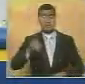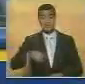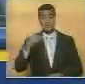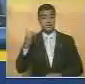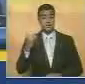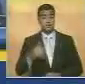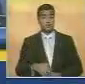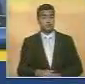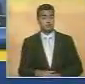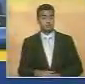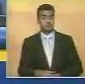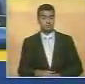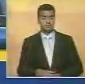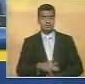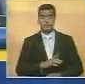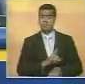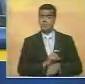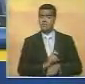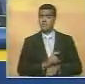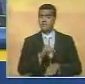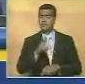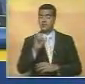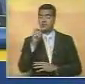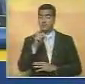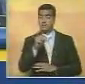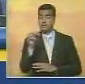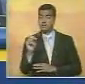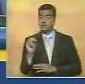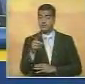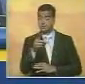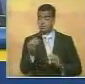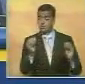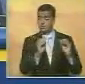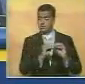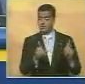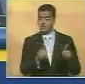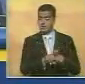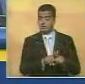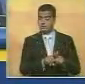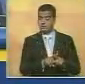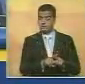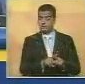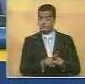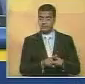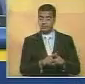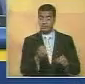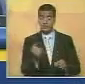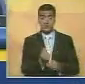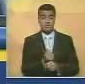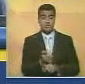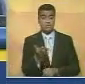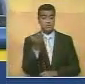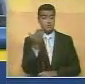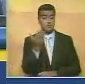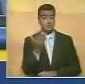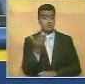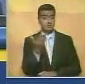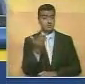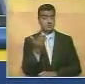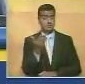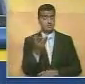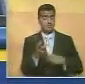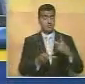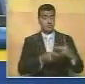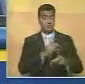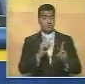de Yaracuy. Estamos en un momento donde además la Asamblea Nacional, y yo sé que tú coincides conmigo, juega un rol crucial en